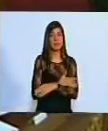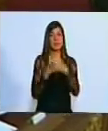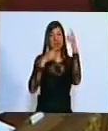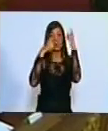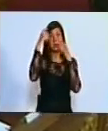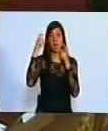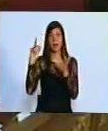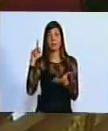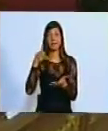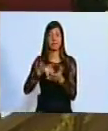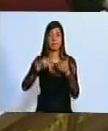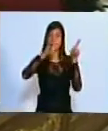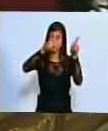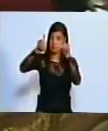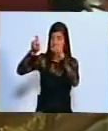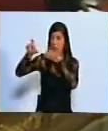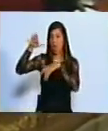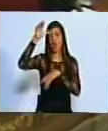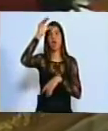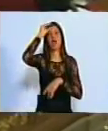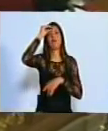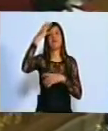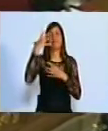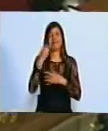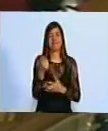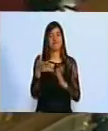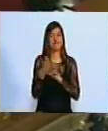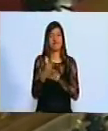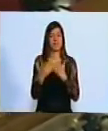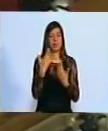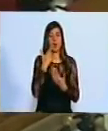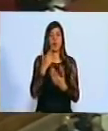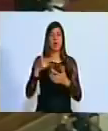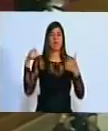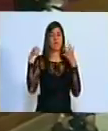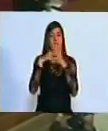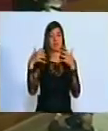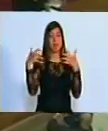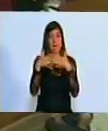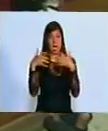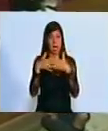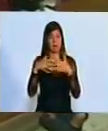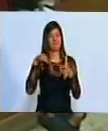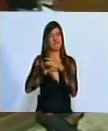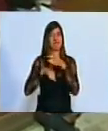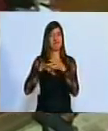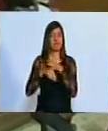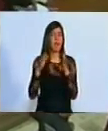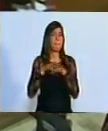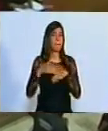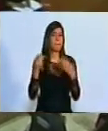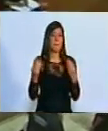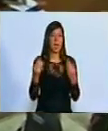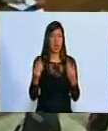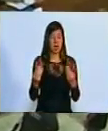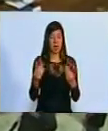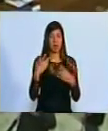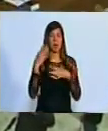Chávez nos enseñó a reflexionar acerca del origen de nuestras luchas, así como los argumentos que las motivaron.